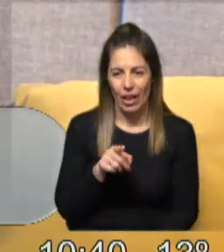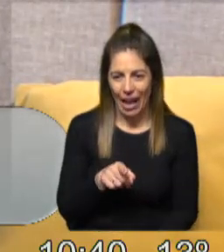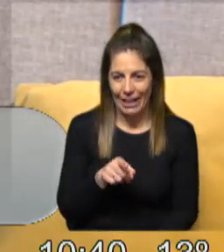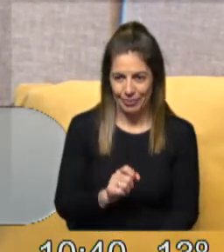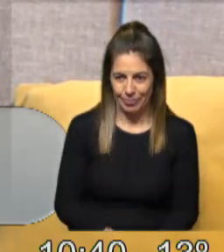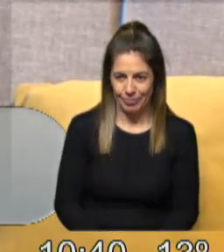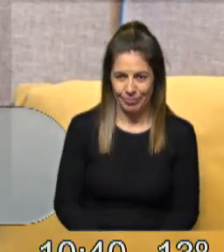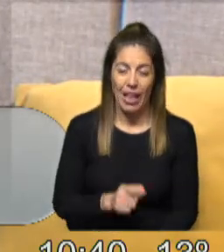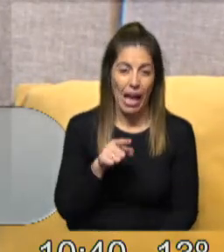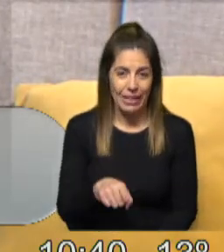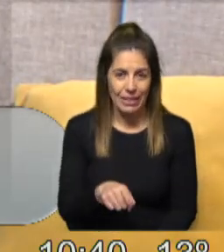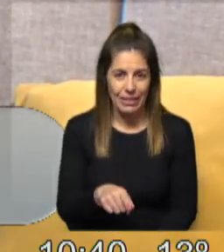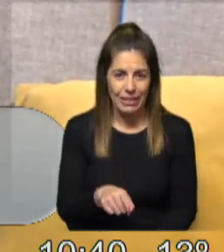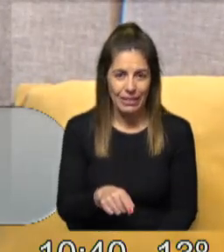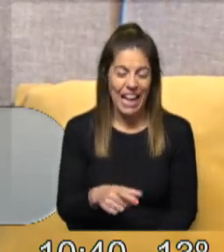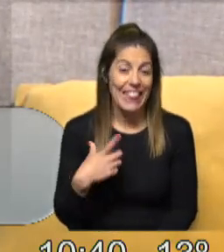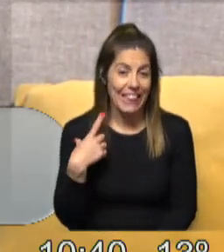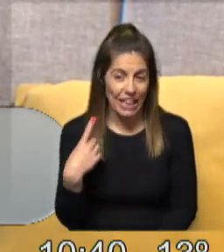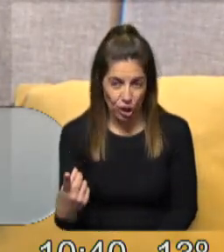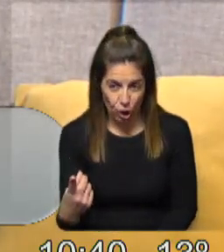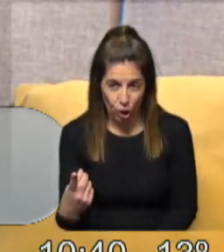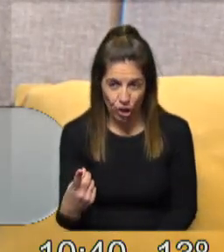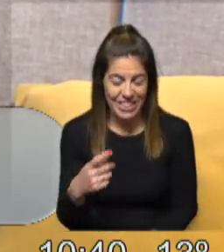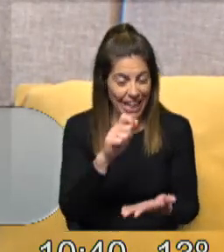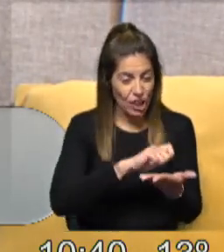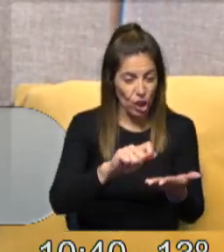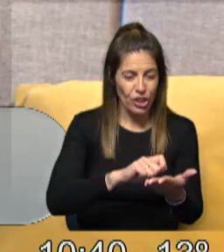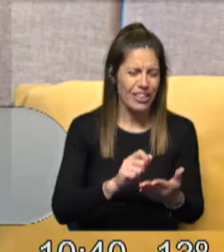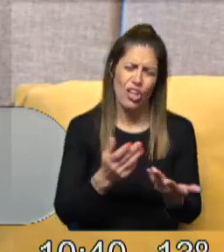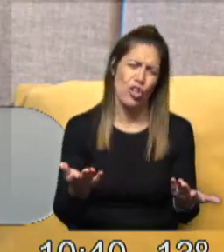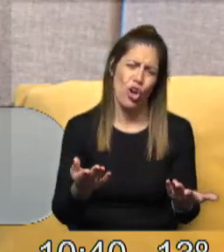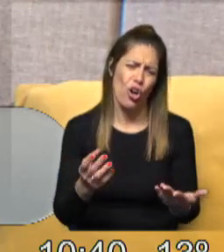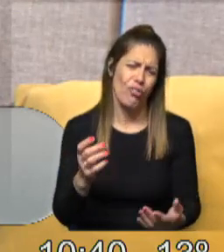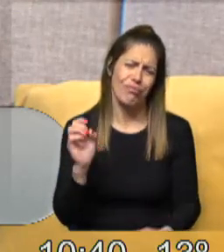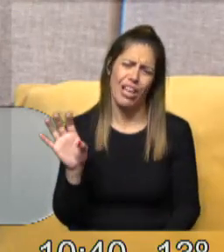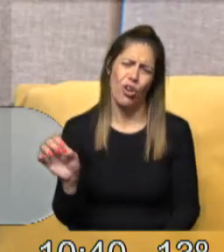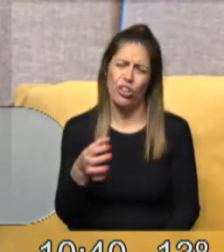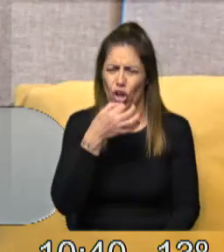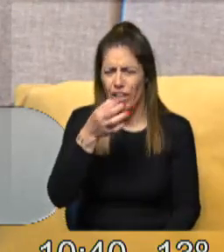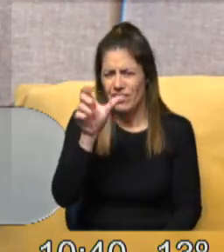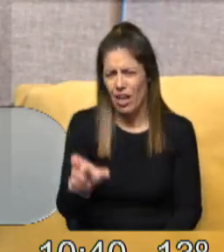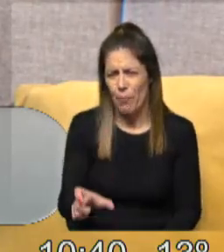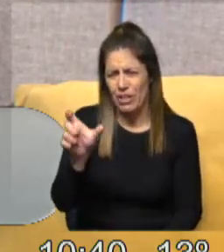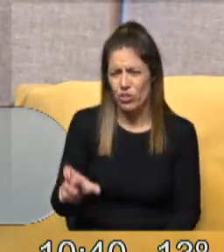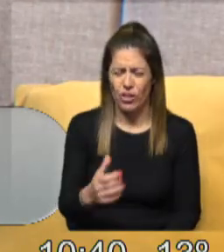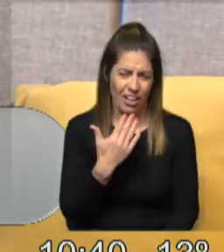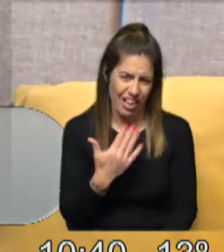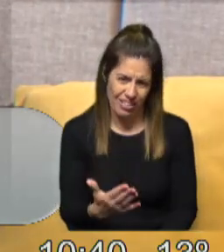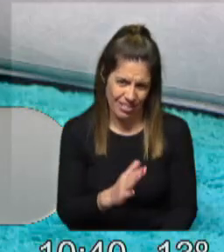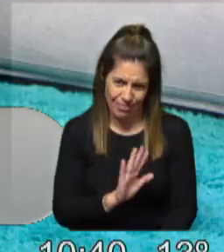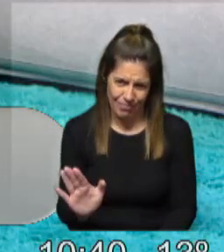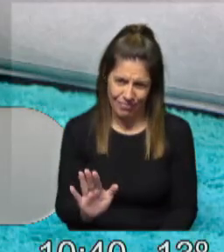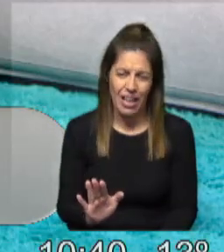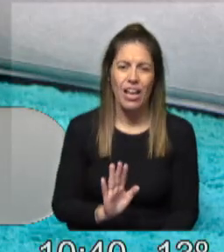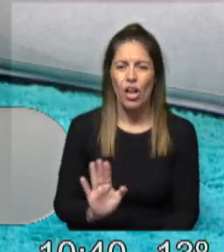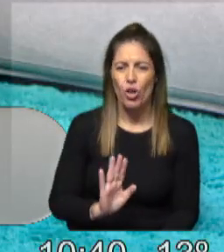Acá. Señores directores y señores guionistas, no le den pelota, por favor, a lo que dice la gente. Gracias. Pero espera, ¿no puede